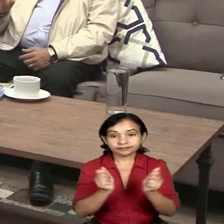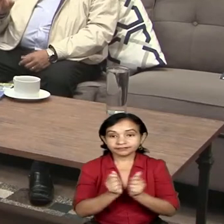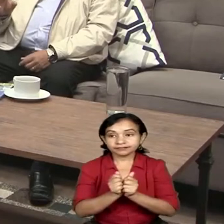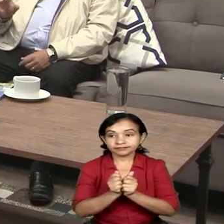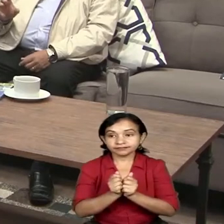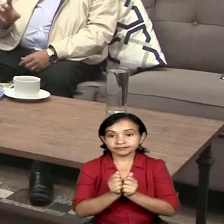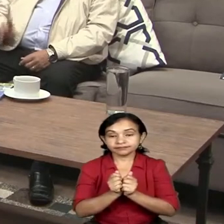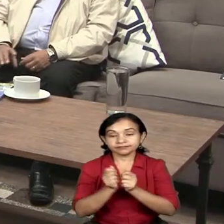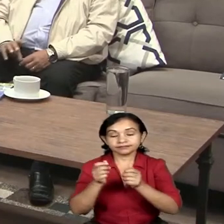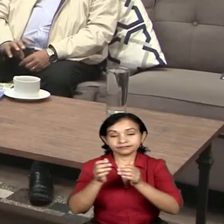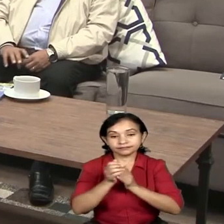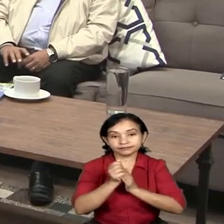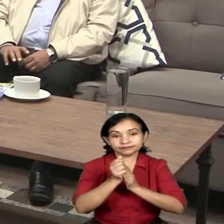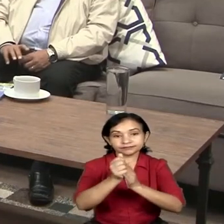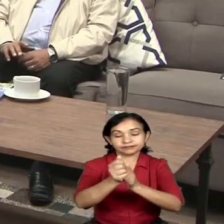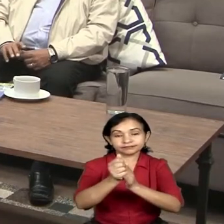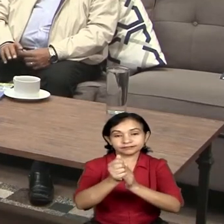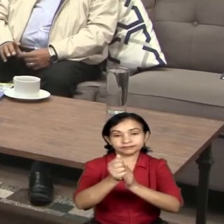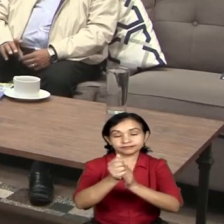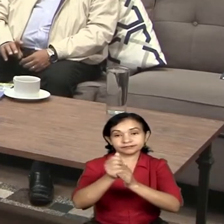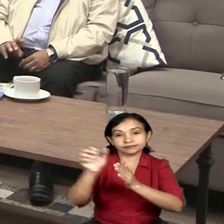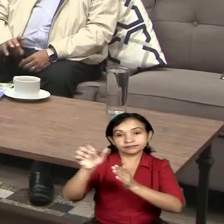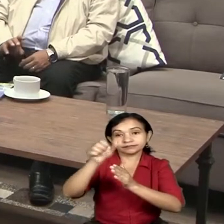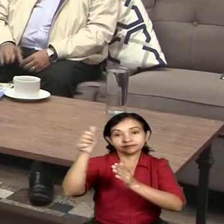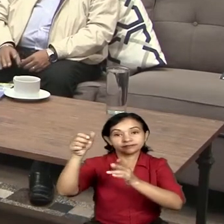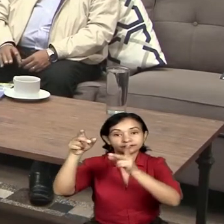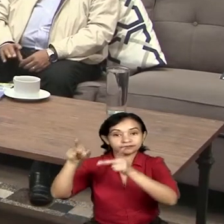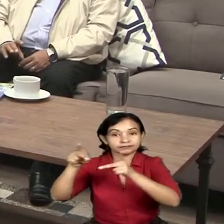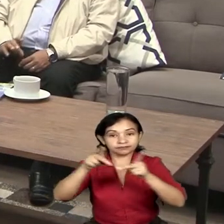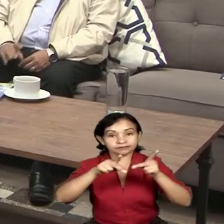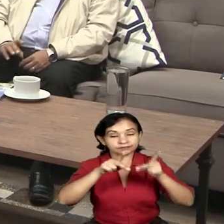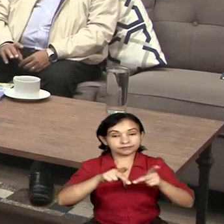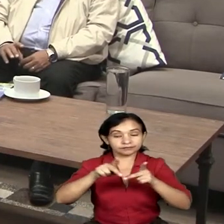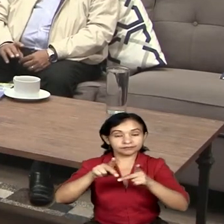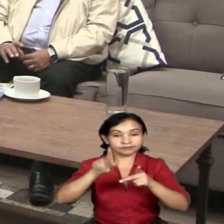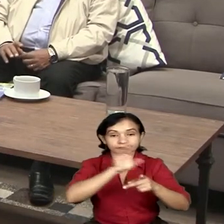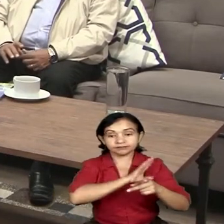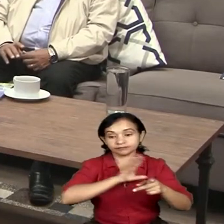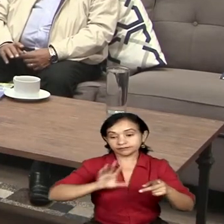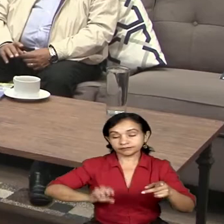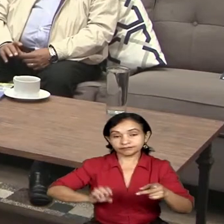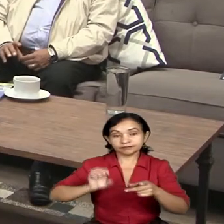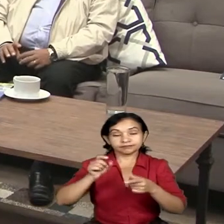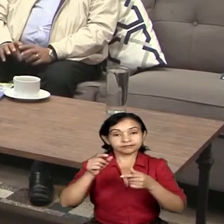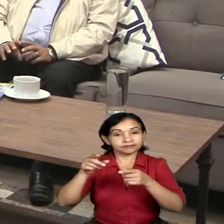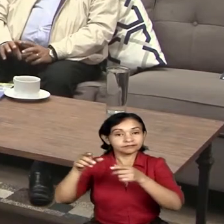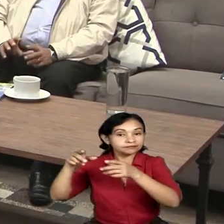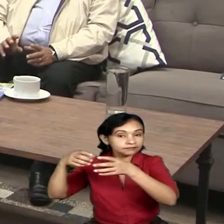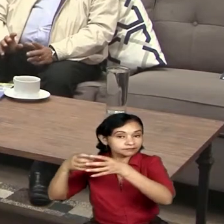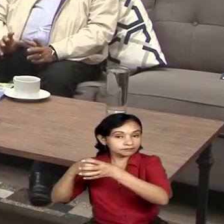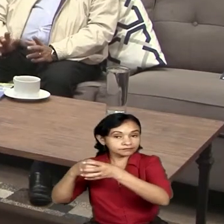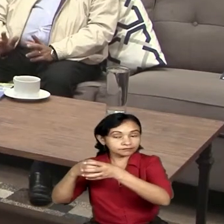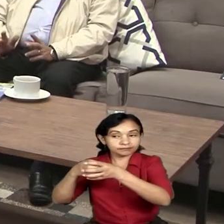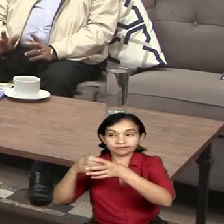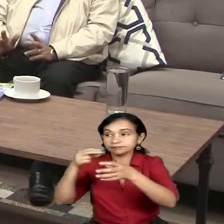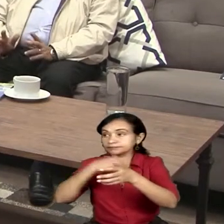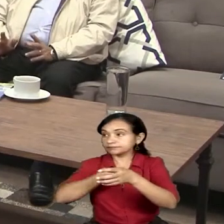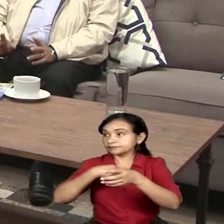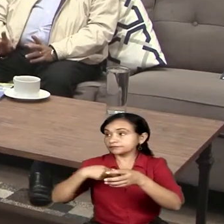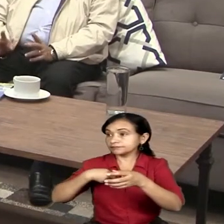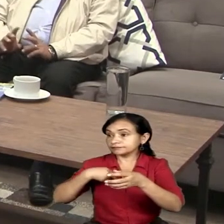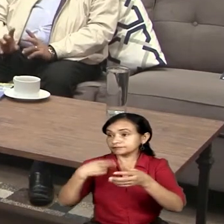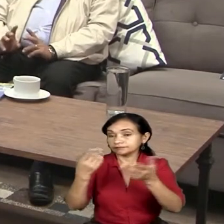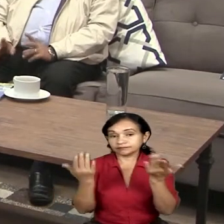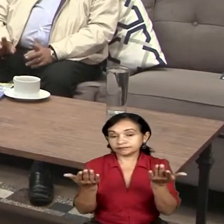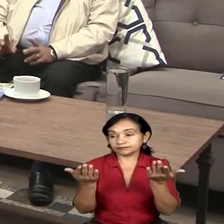en coordinación con el exilio, sobre todo el exilio salvadoreño, que bajo